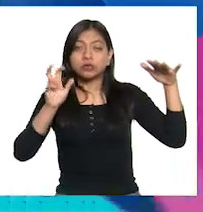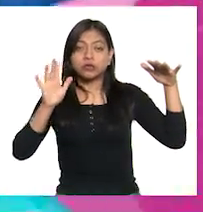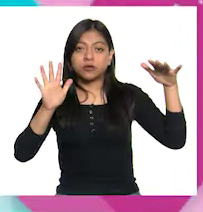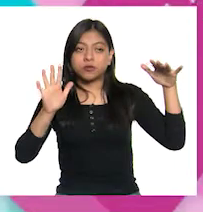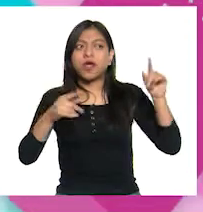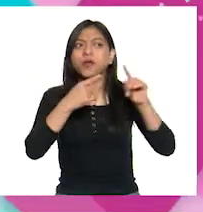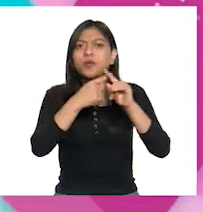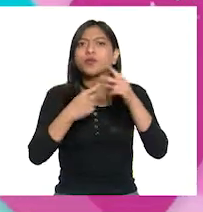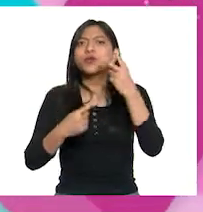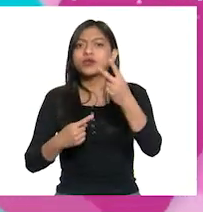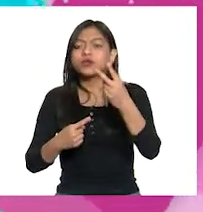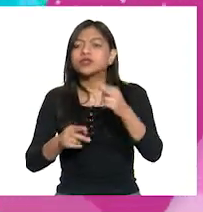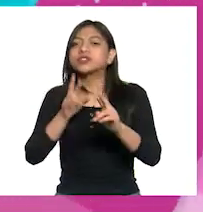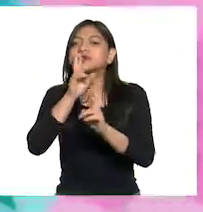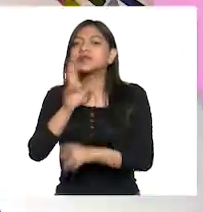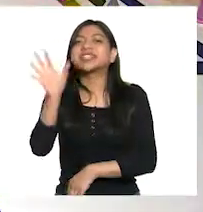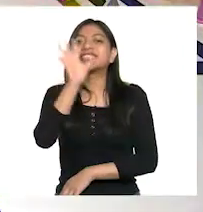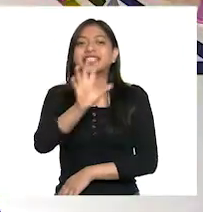eso es 500.